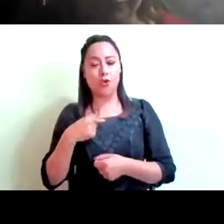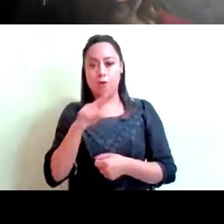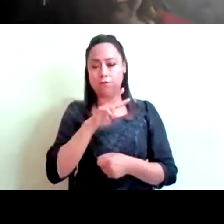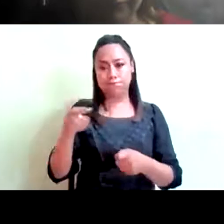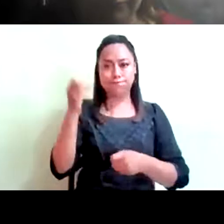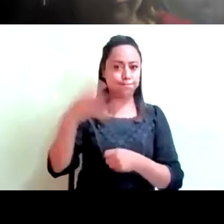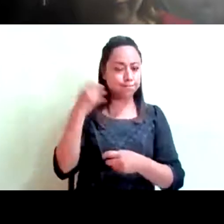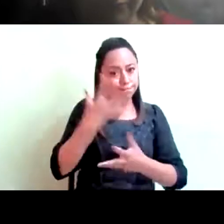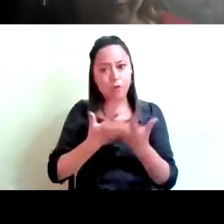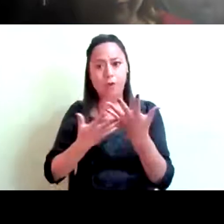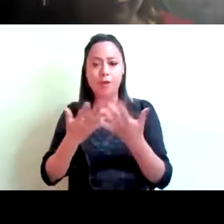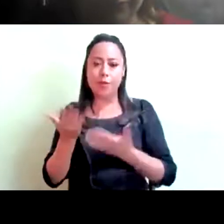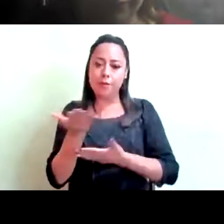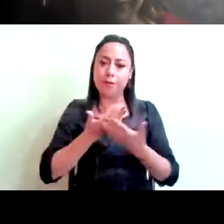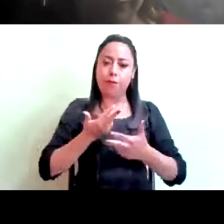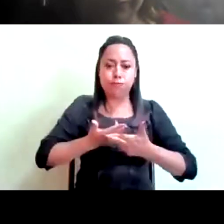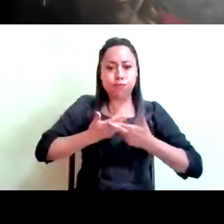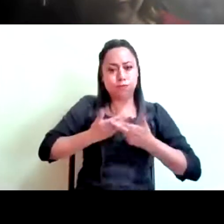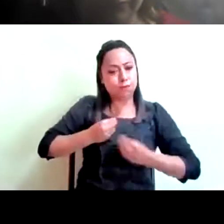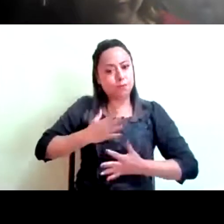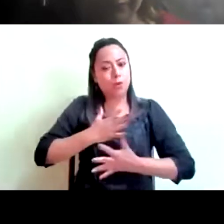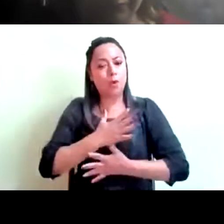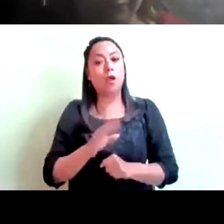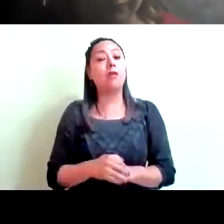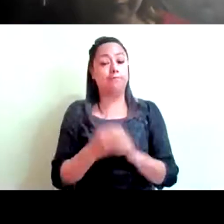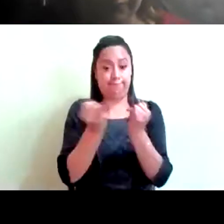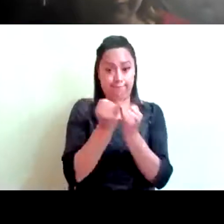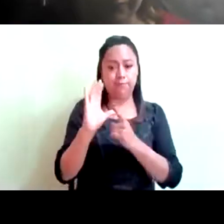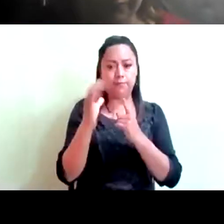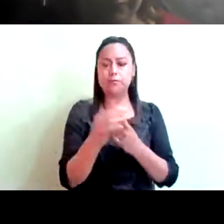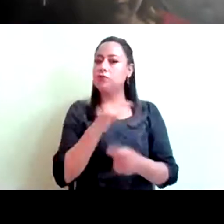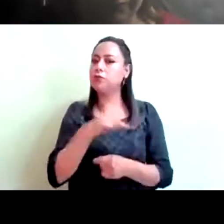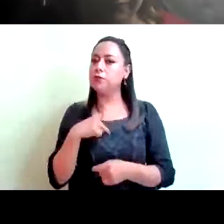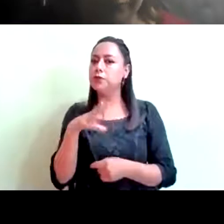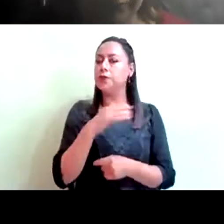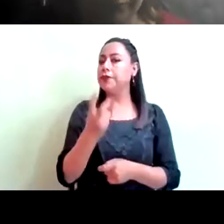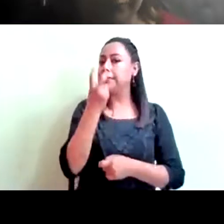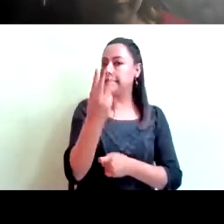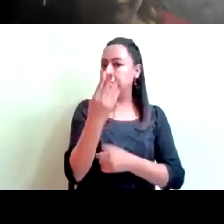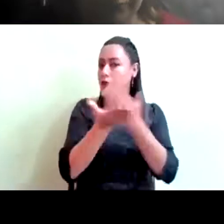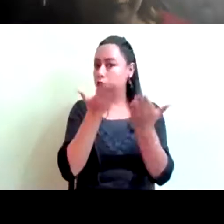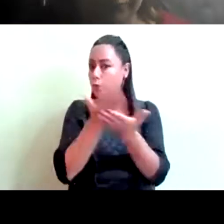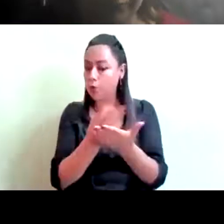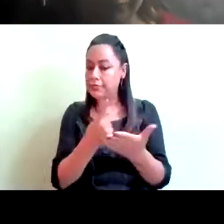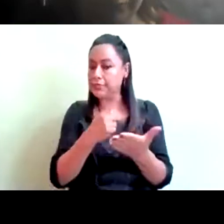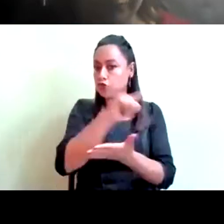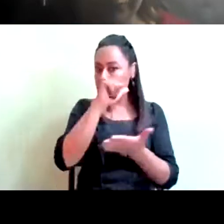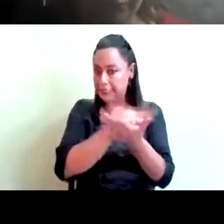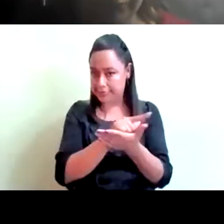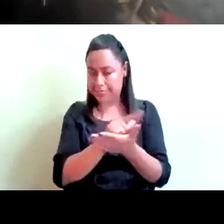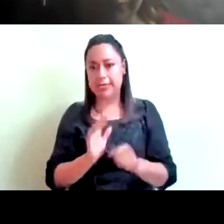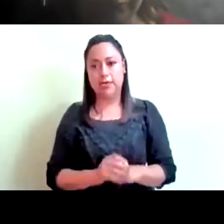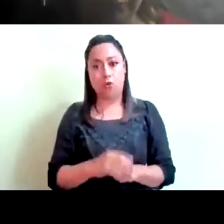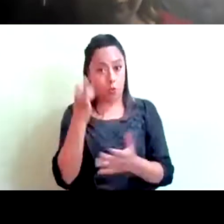la comisión también. Tenemos 3 propuestas de ley en la mesa, no solo la de su